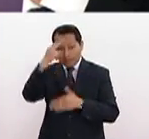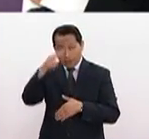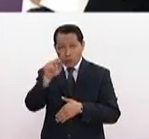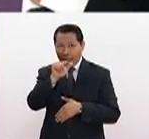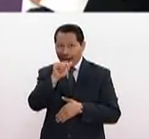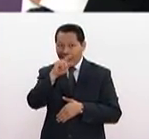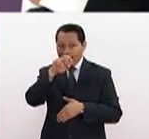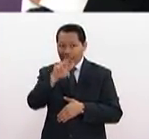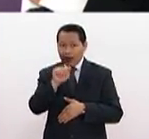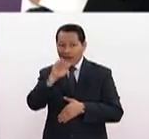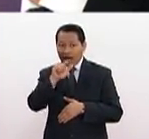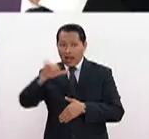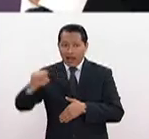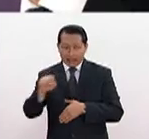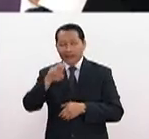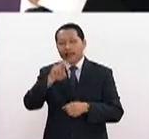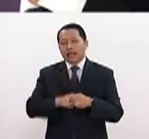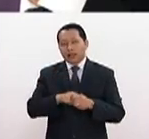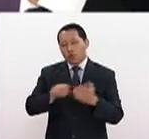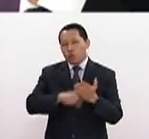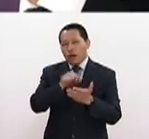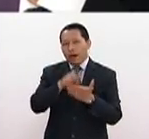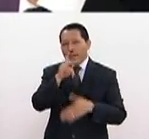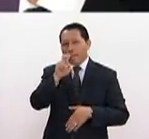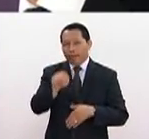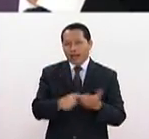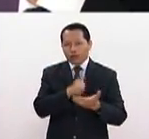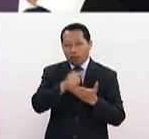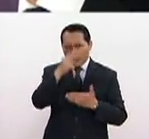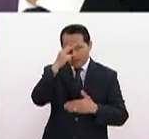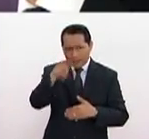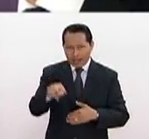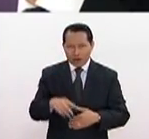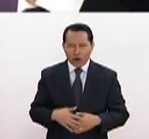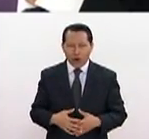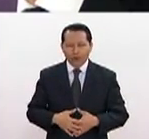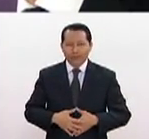Alejandra Barrales, en la sede del PAN en la Ciudad de México.